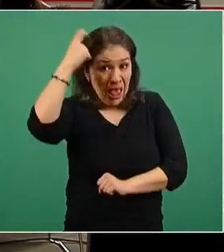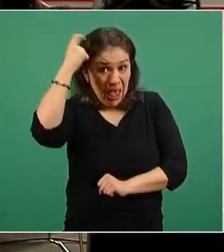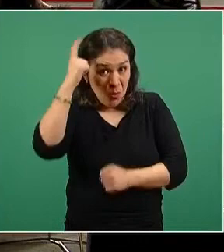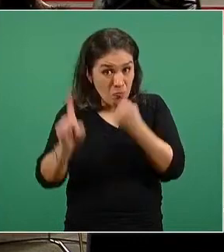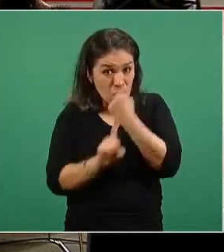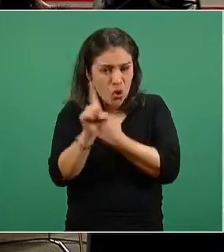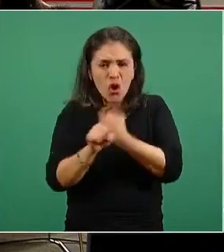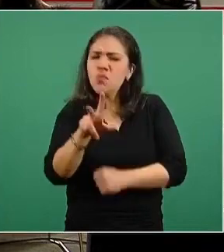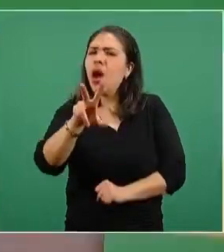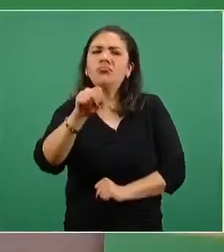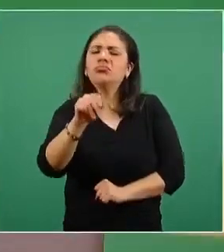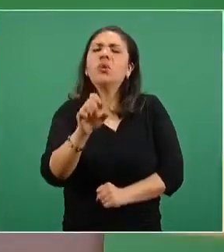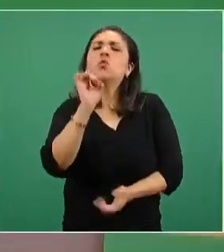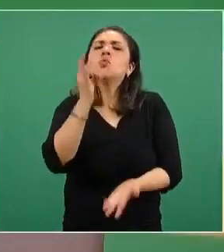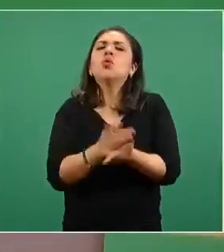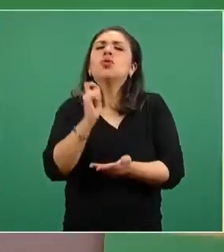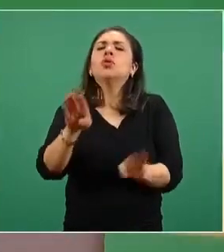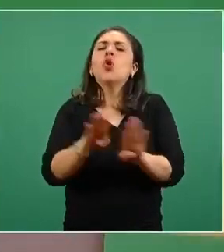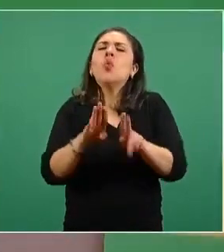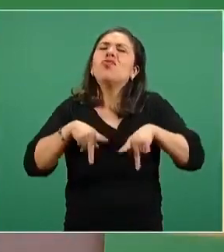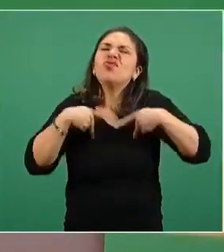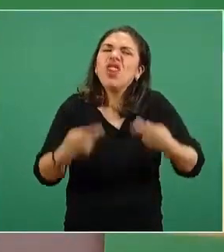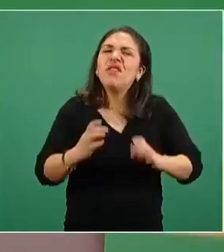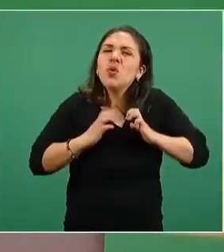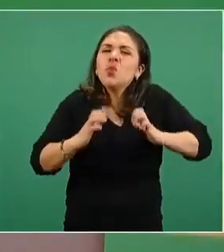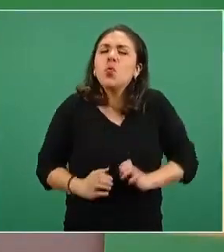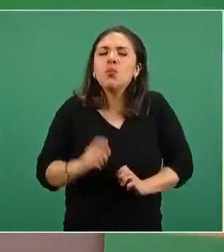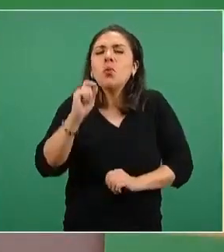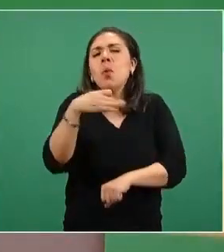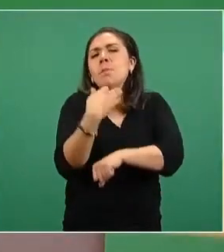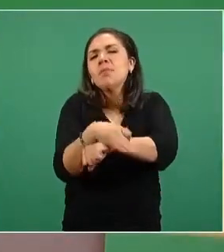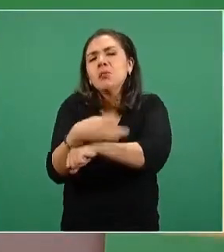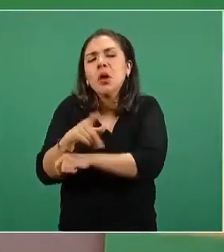neurológico, sino simplemente hay un debilitamiento general temporal.